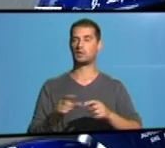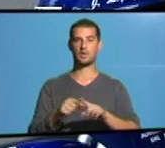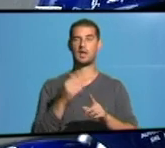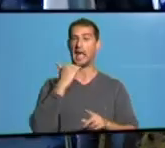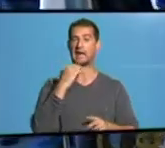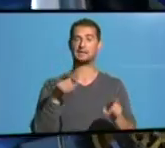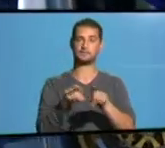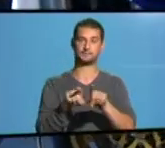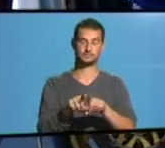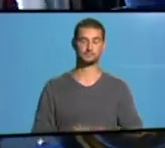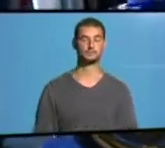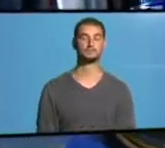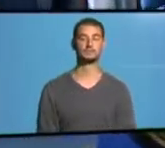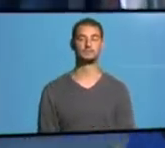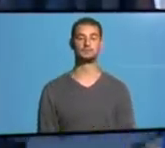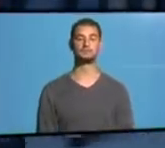por todos lados.